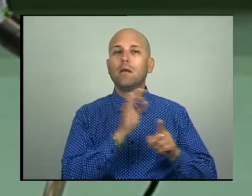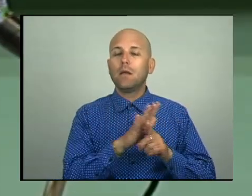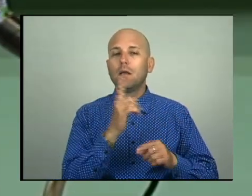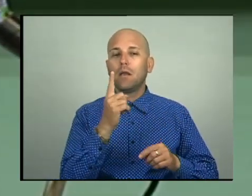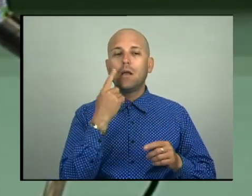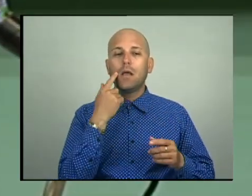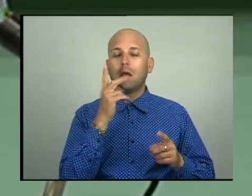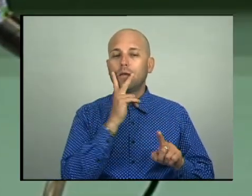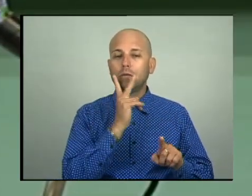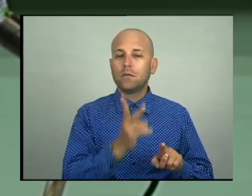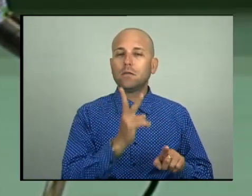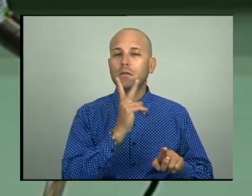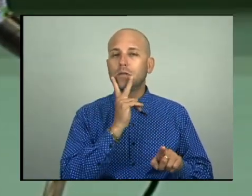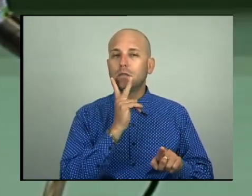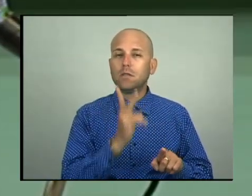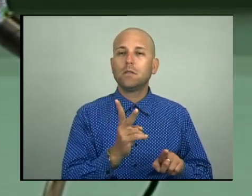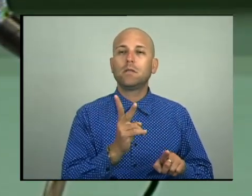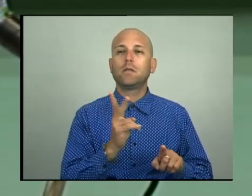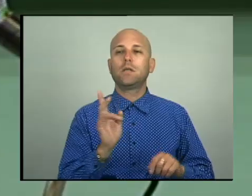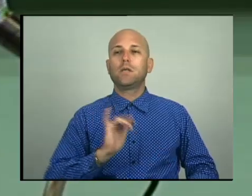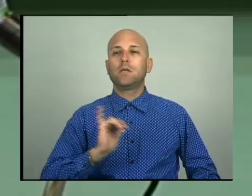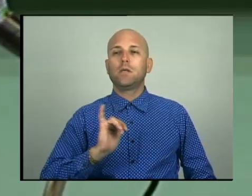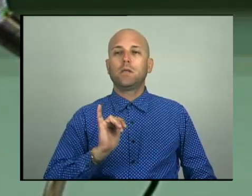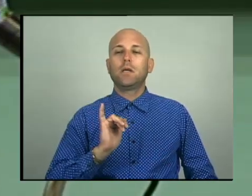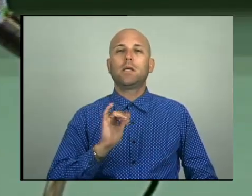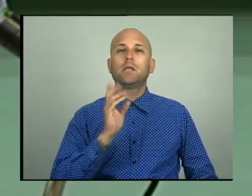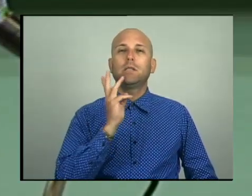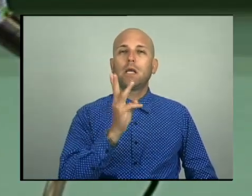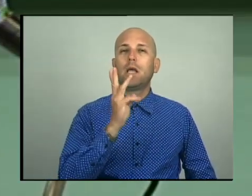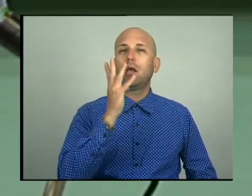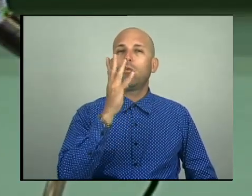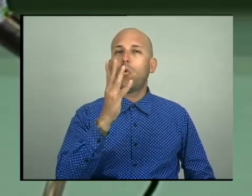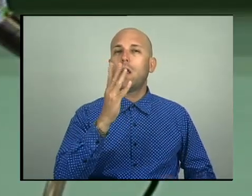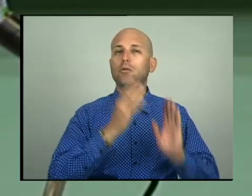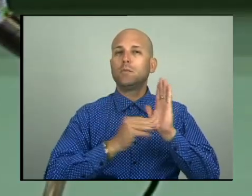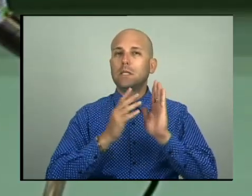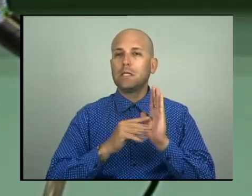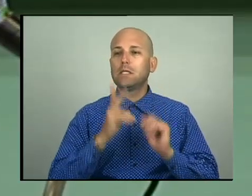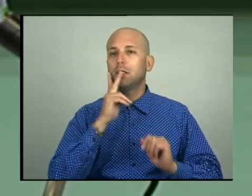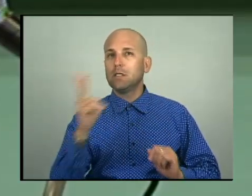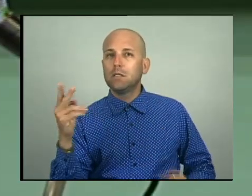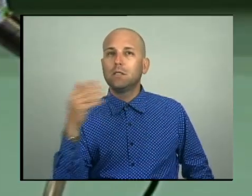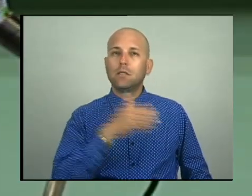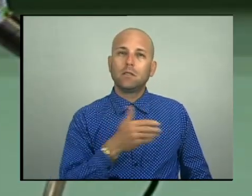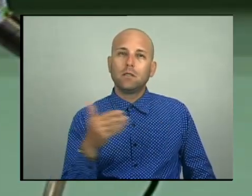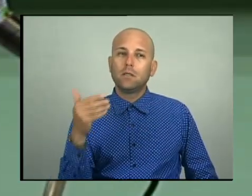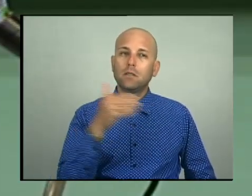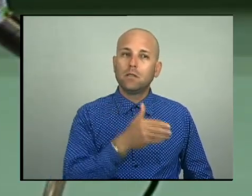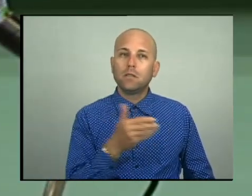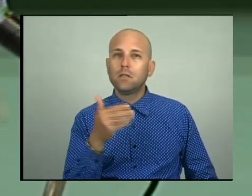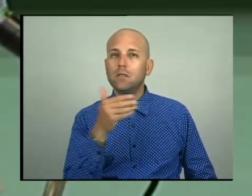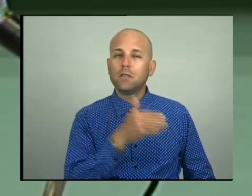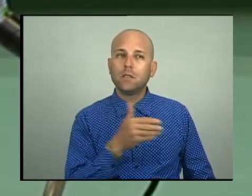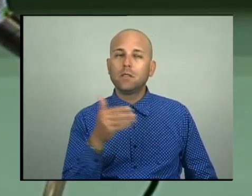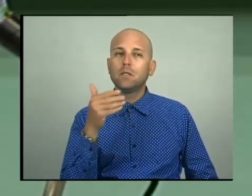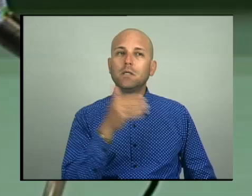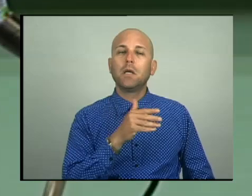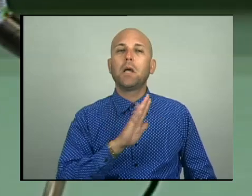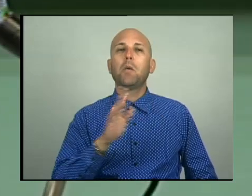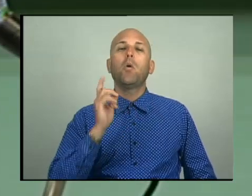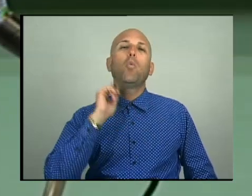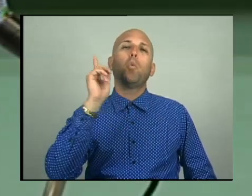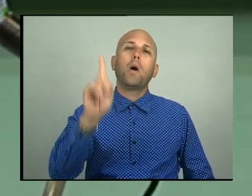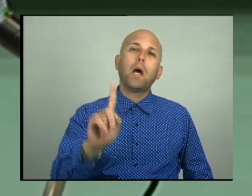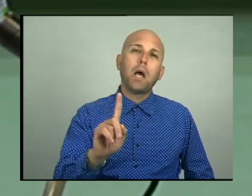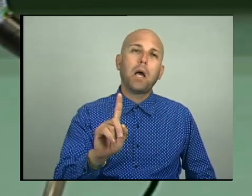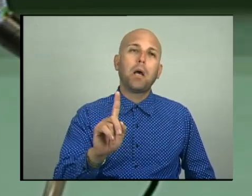muy seguido, o sea, 3-4 meses en dependencia de la secuela que haya quedado de la operación, después así anual, y después